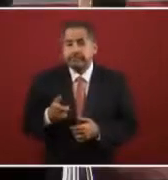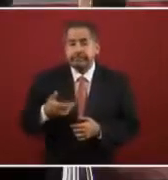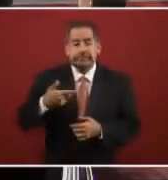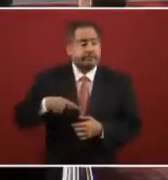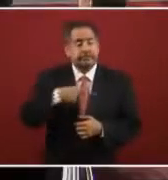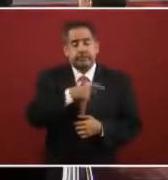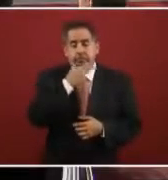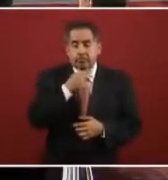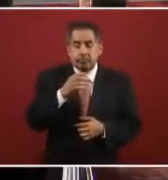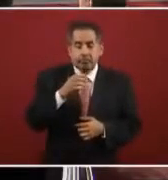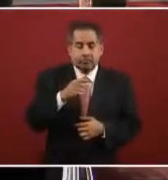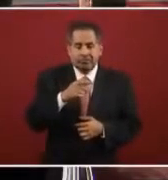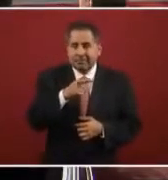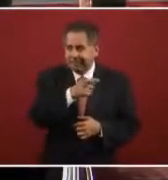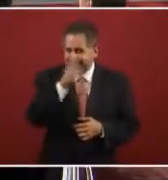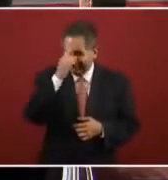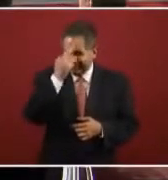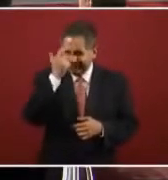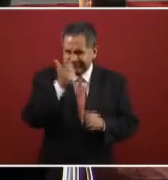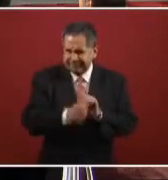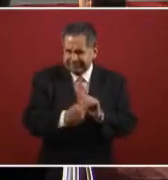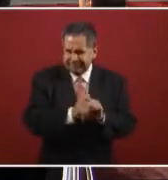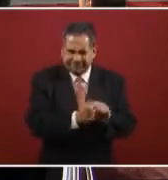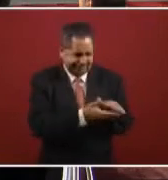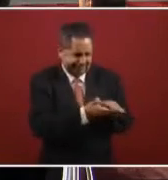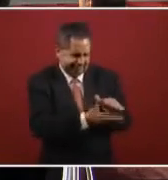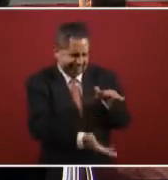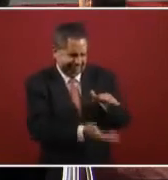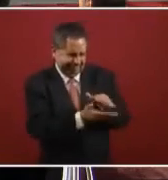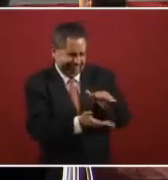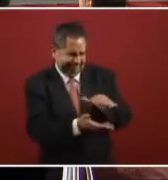at 95 million pesos.